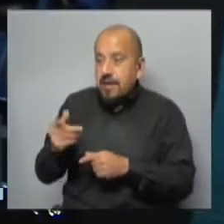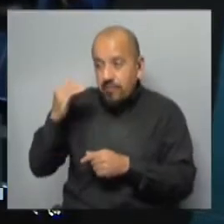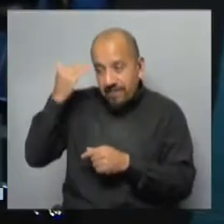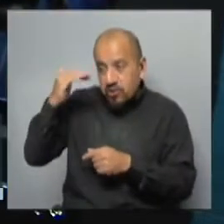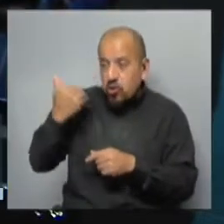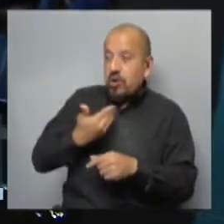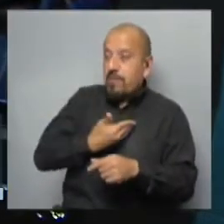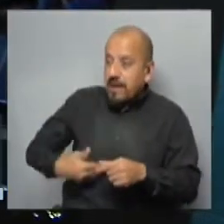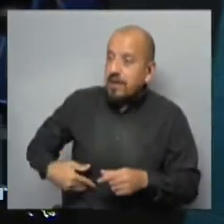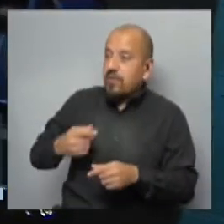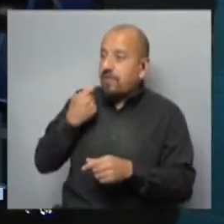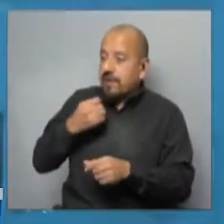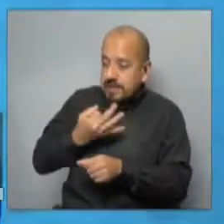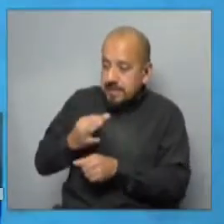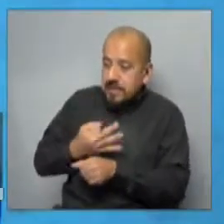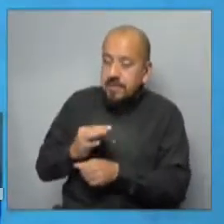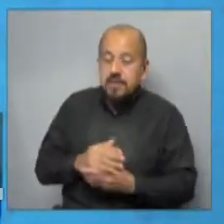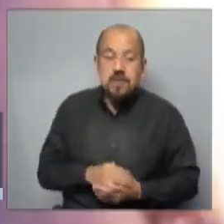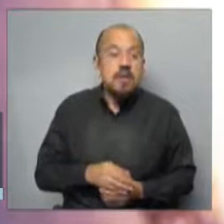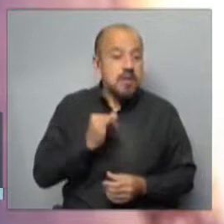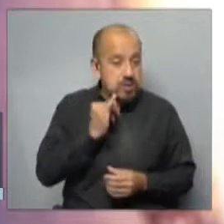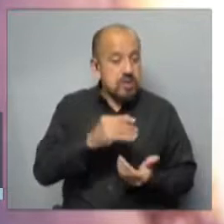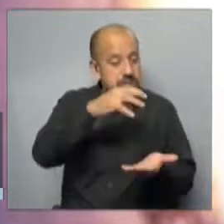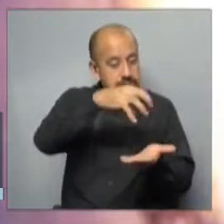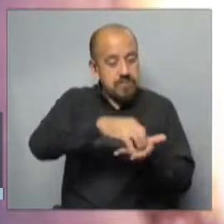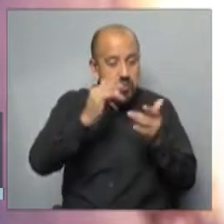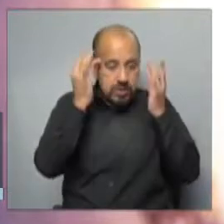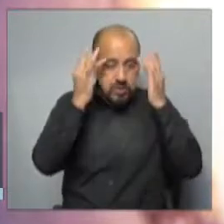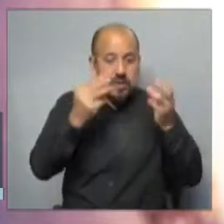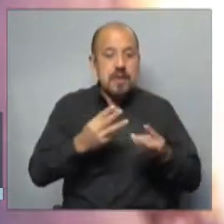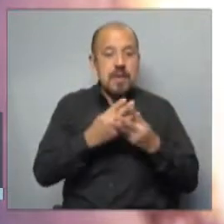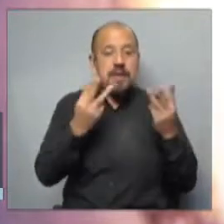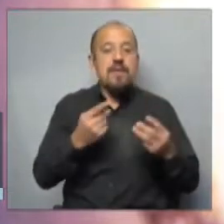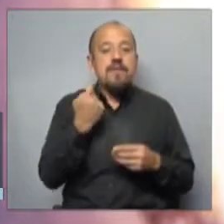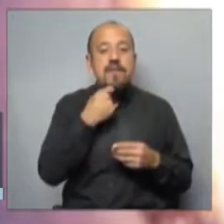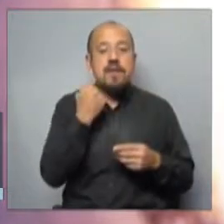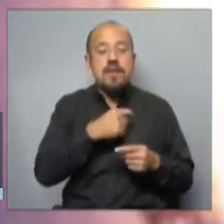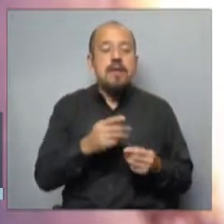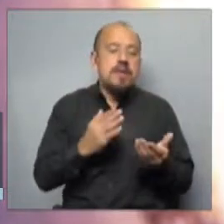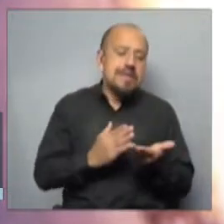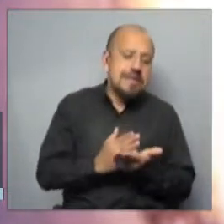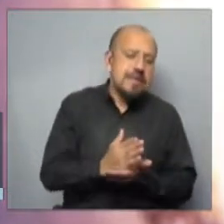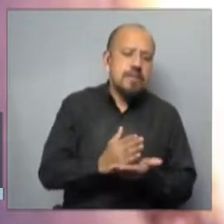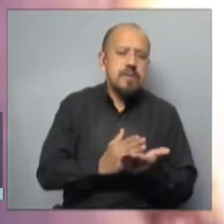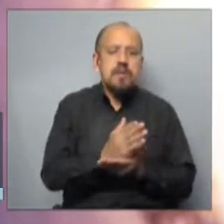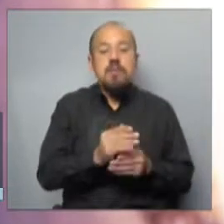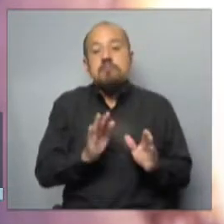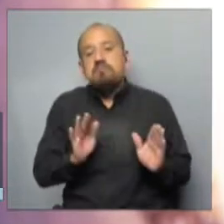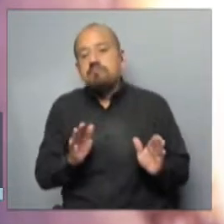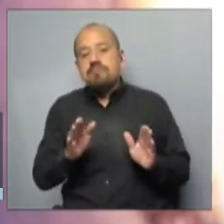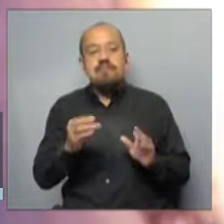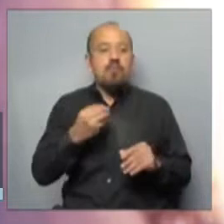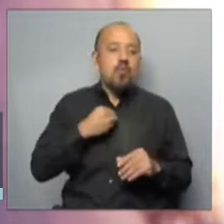en los maestros centros donativos si los centros educativos en general siempre estamos a la buena voluntad